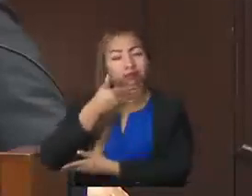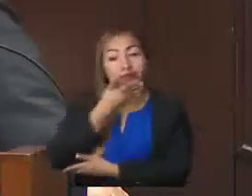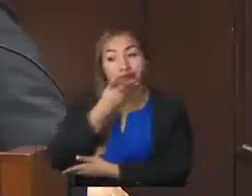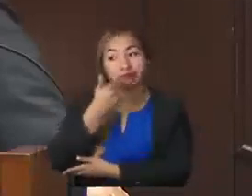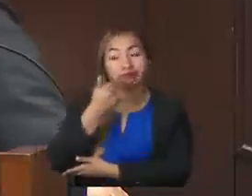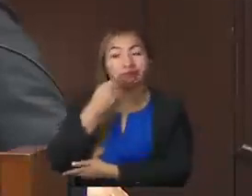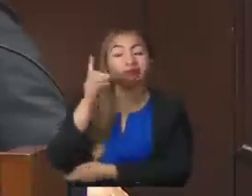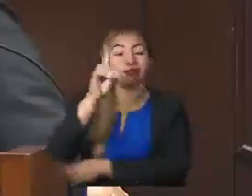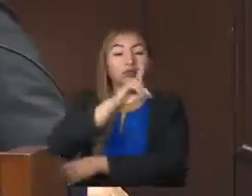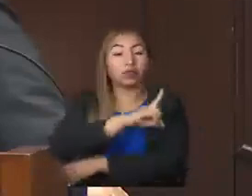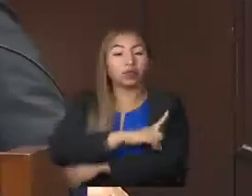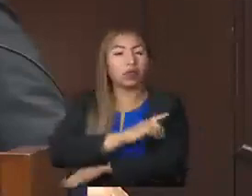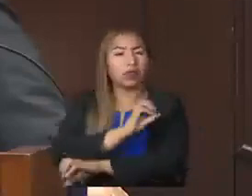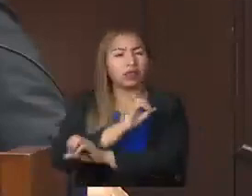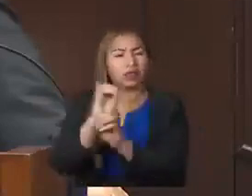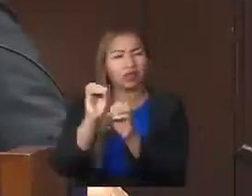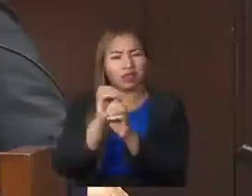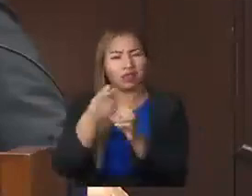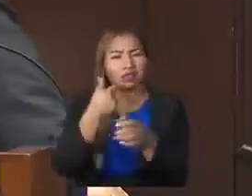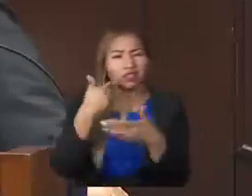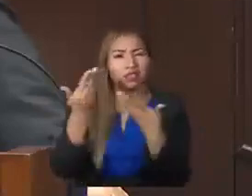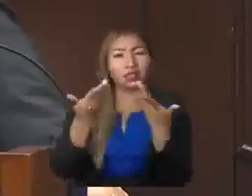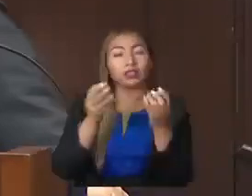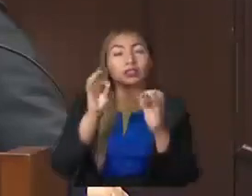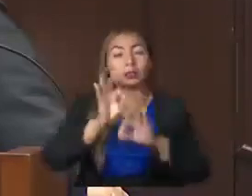sin perder la crítica objetiva,